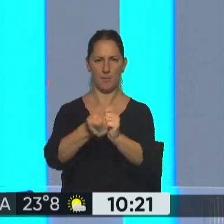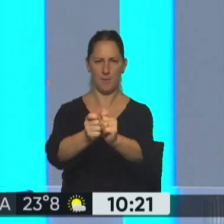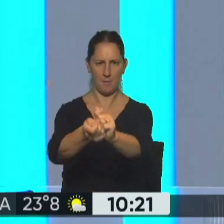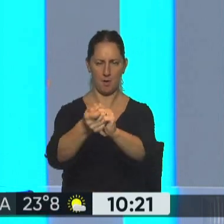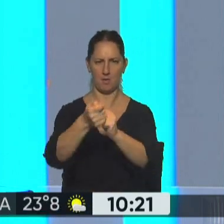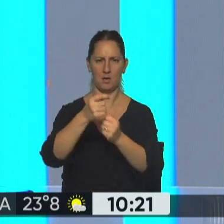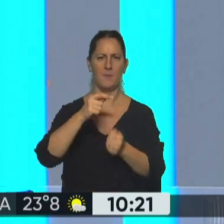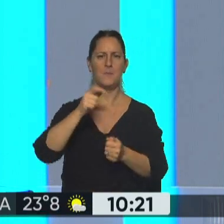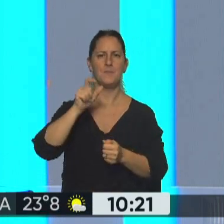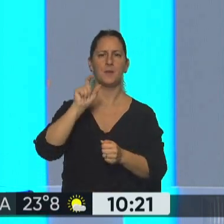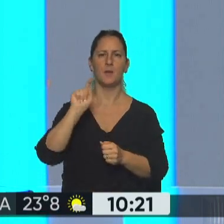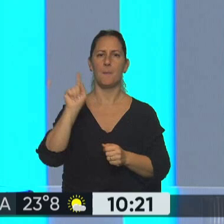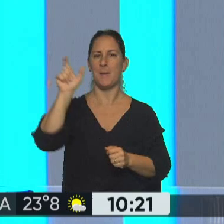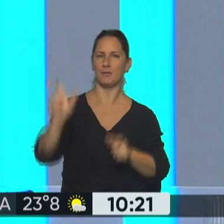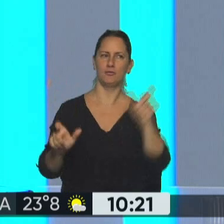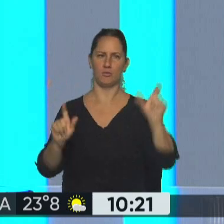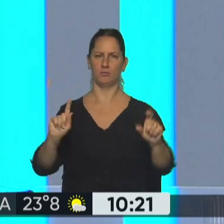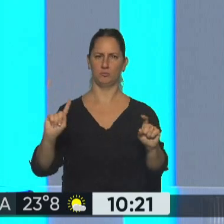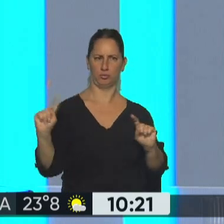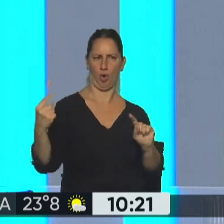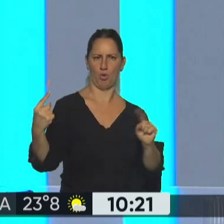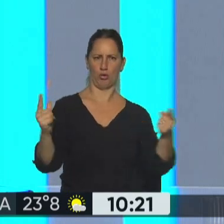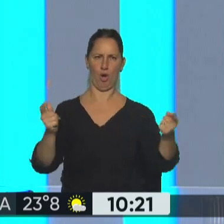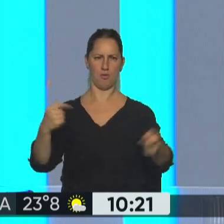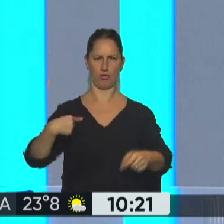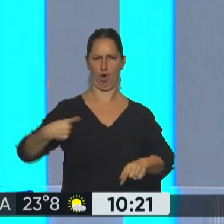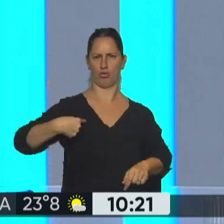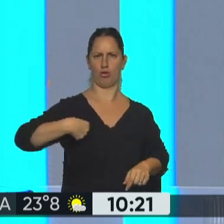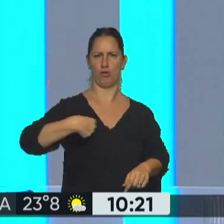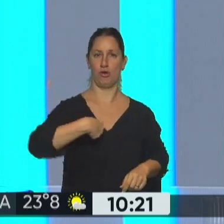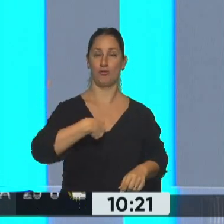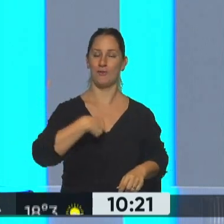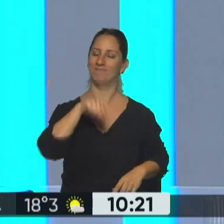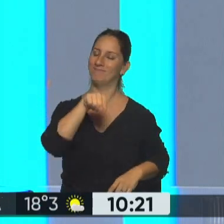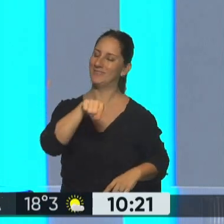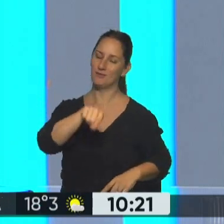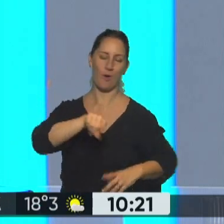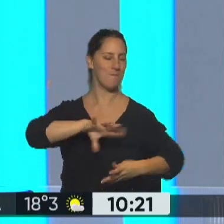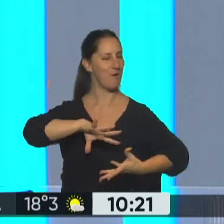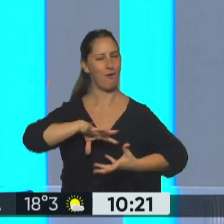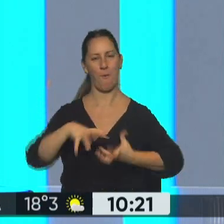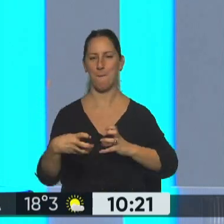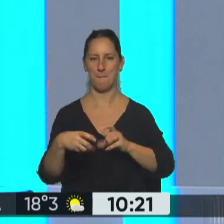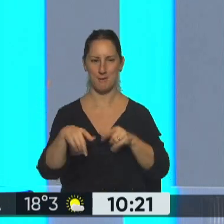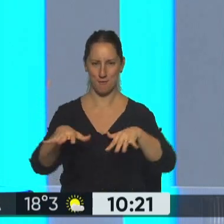demasiados personalismos, y ese tipo de cosas no ayudaron a